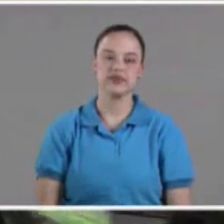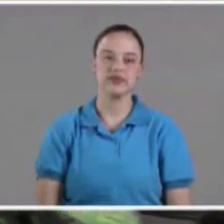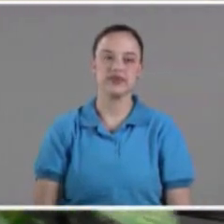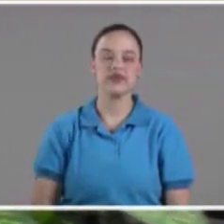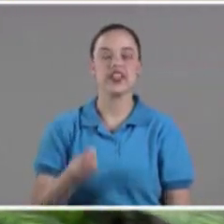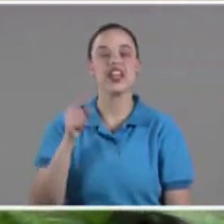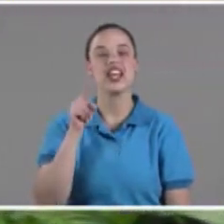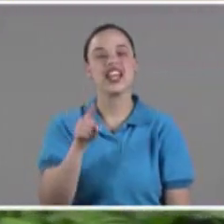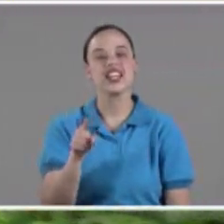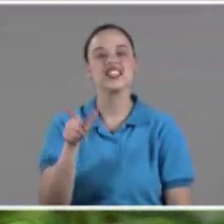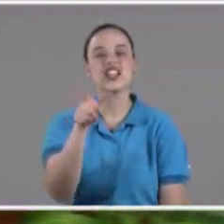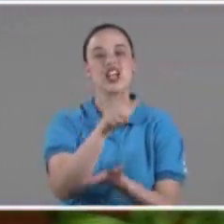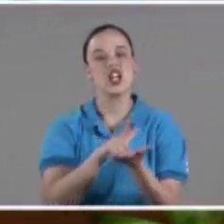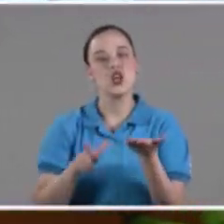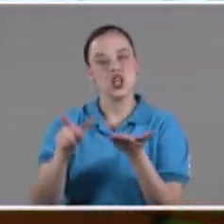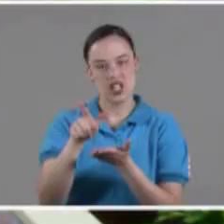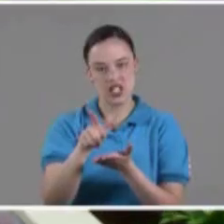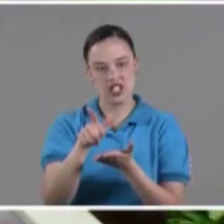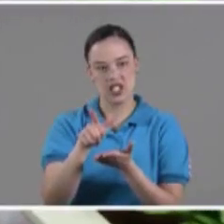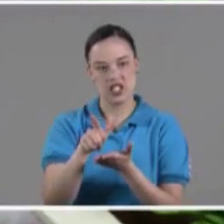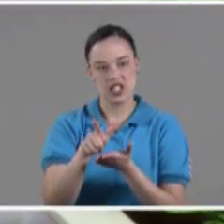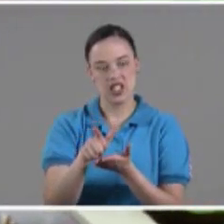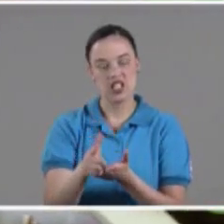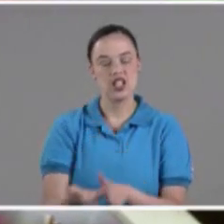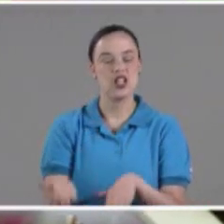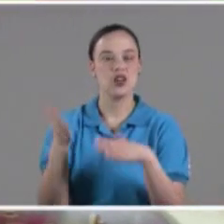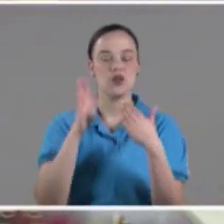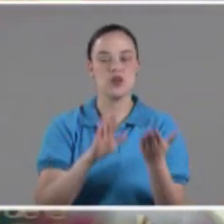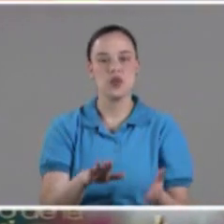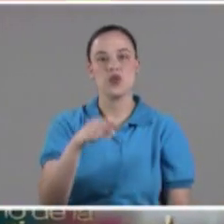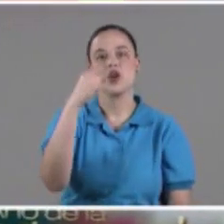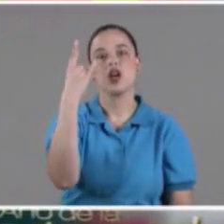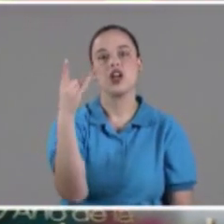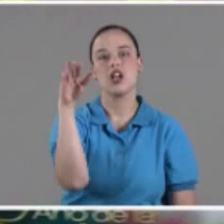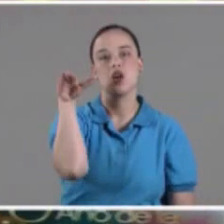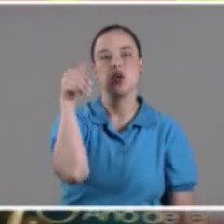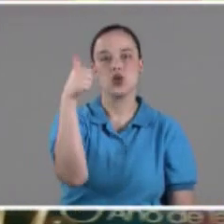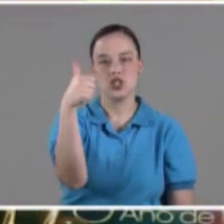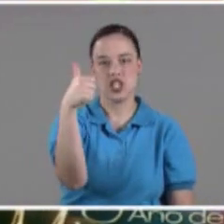que en esa era muere USA